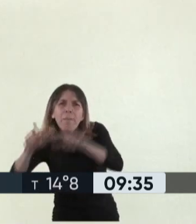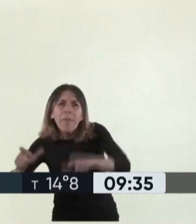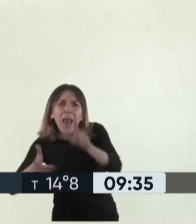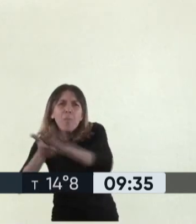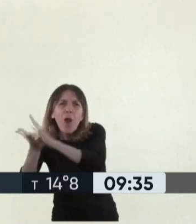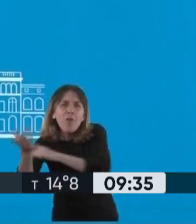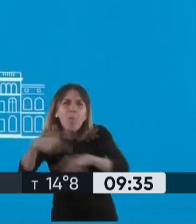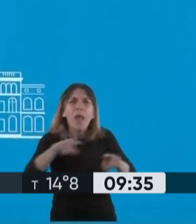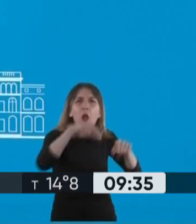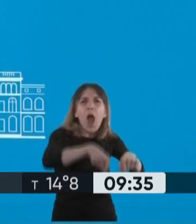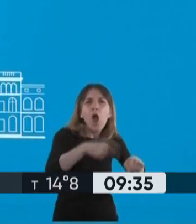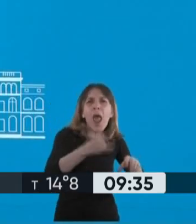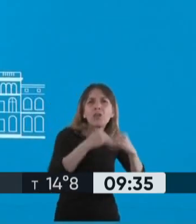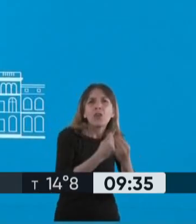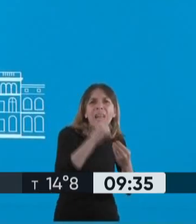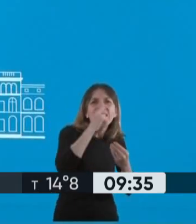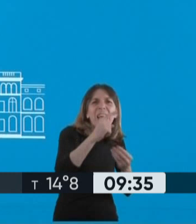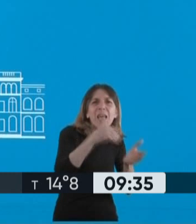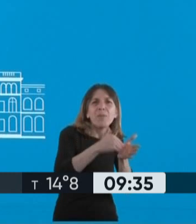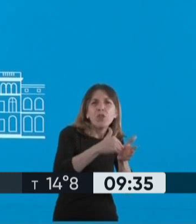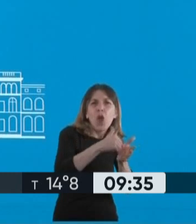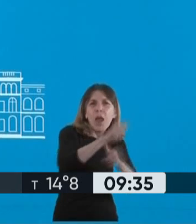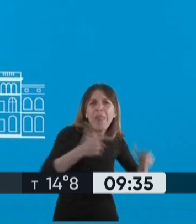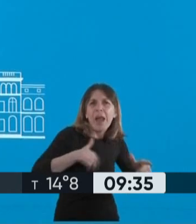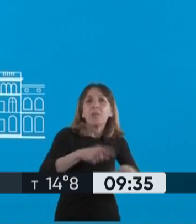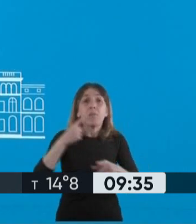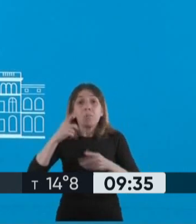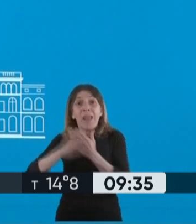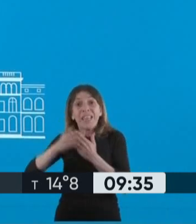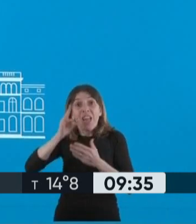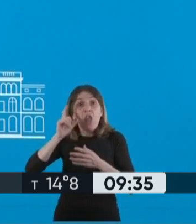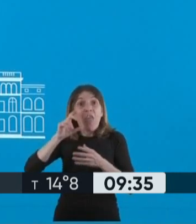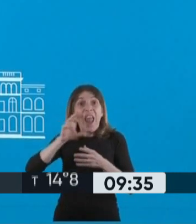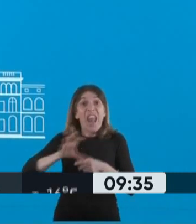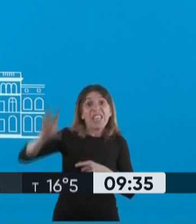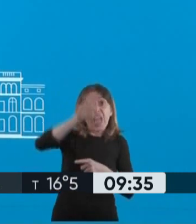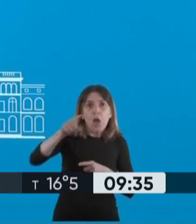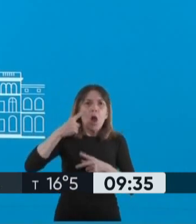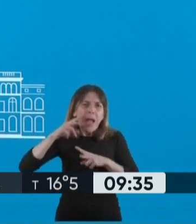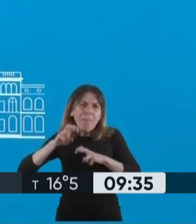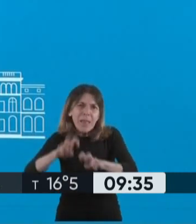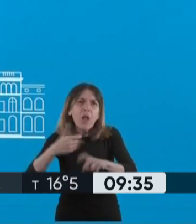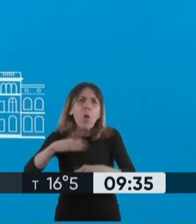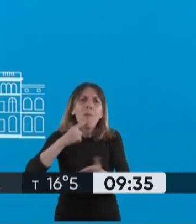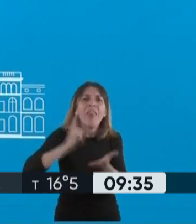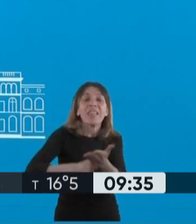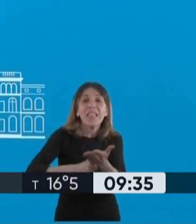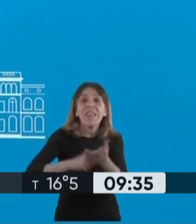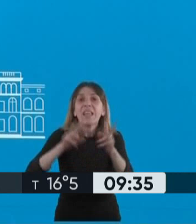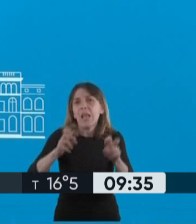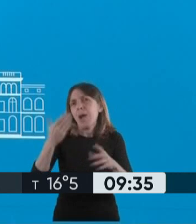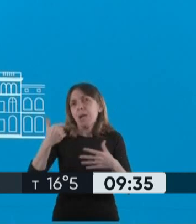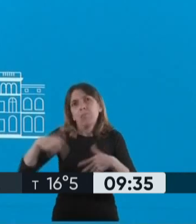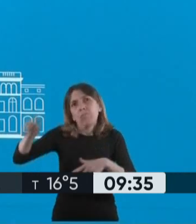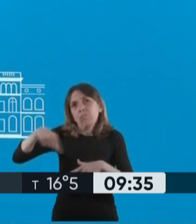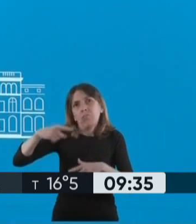argentinos y argentinas? Gracias. El Ministerio del Interior está analizando ese tema y va a anunciar medidas en cuanto lo disponga y